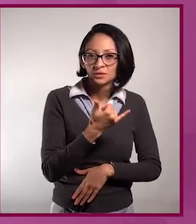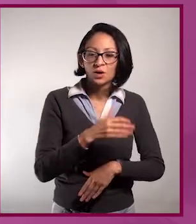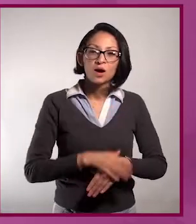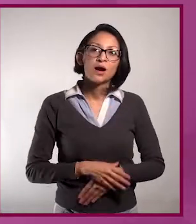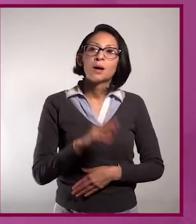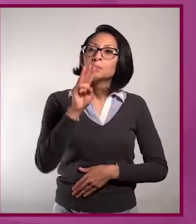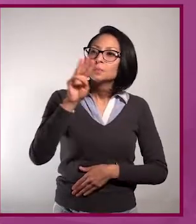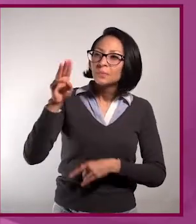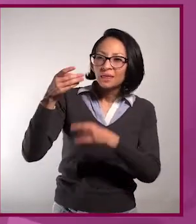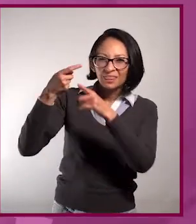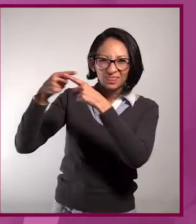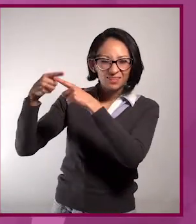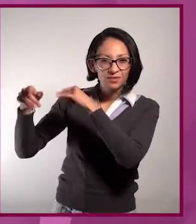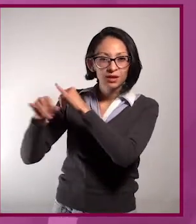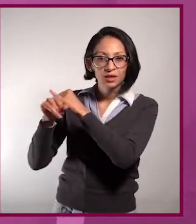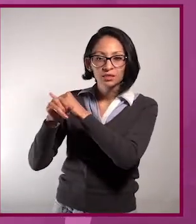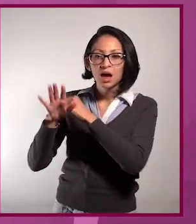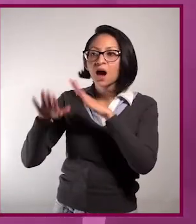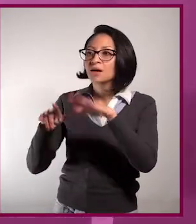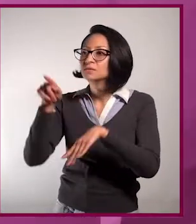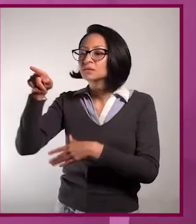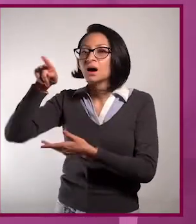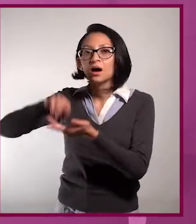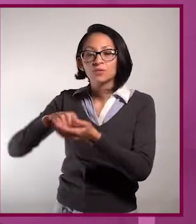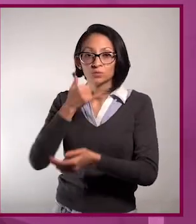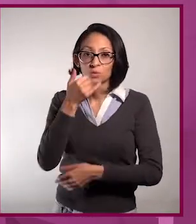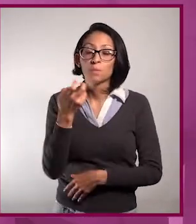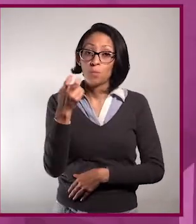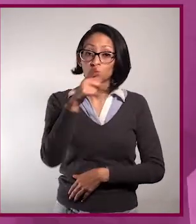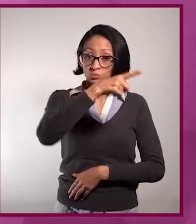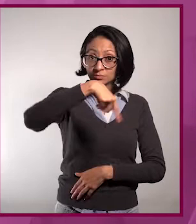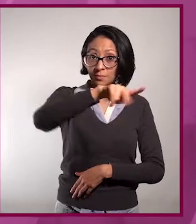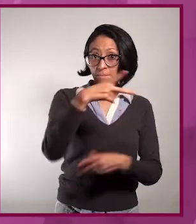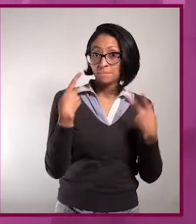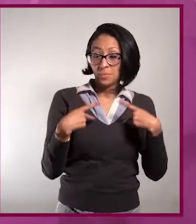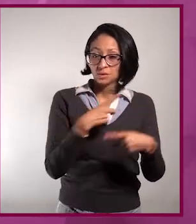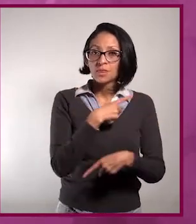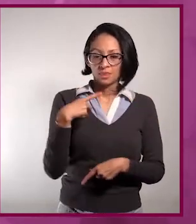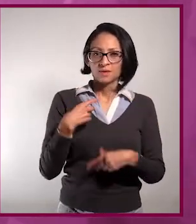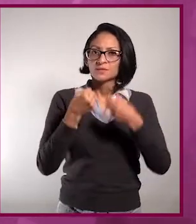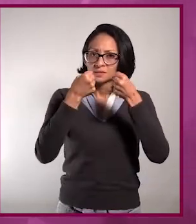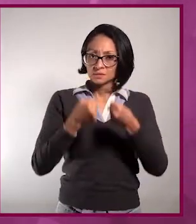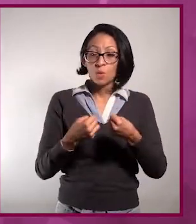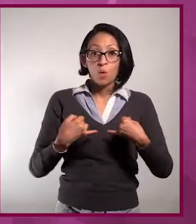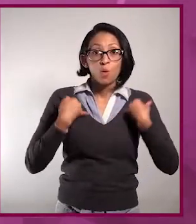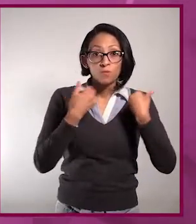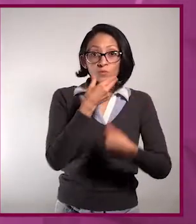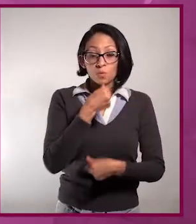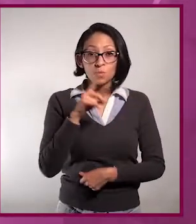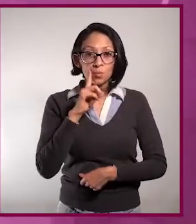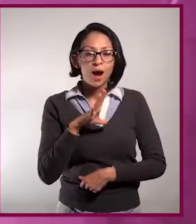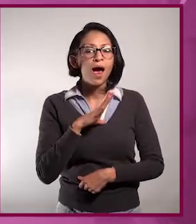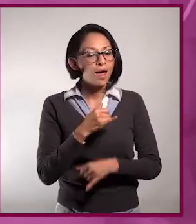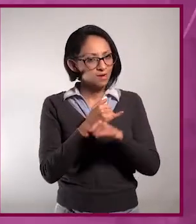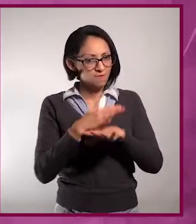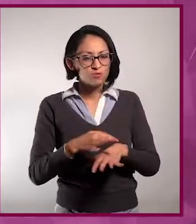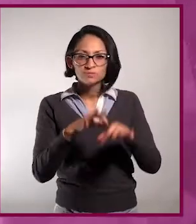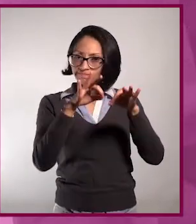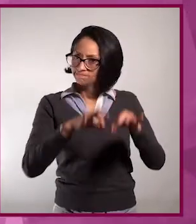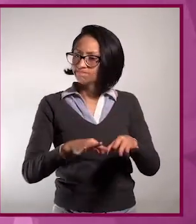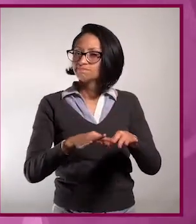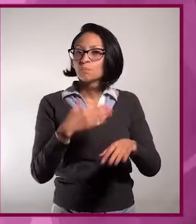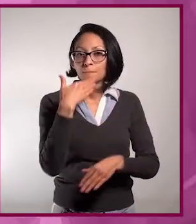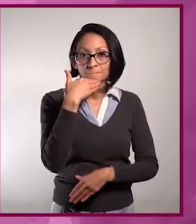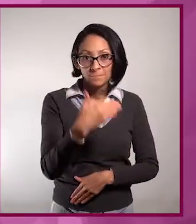siendo otras. Entonces tenemos que estar seguros y seguras que las niñas y adolescentes cuentan con información adecuada y